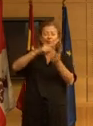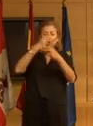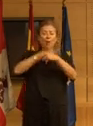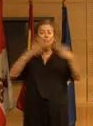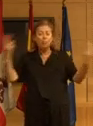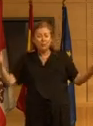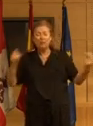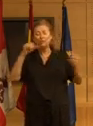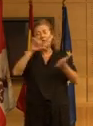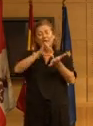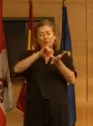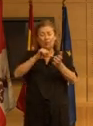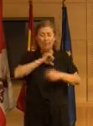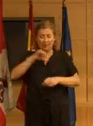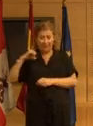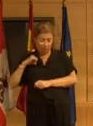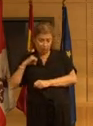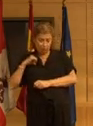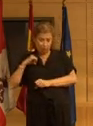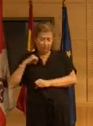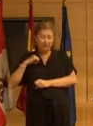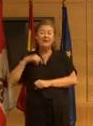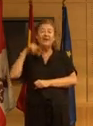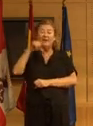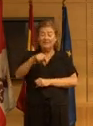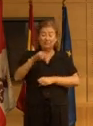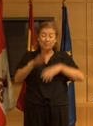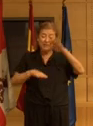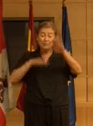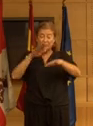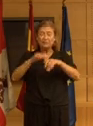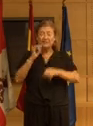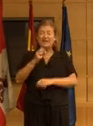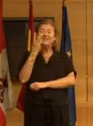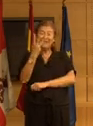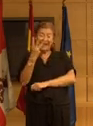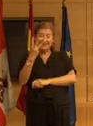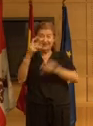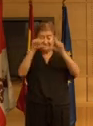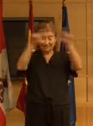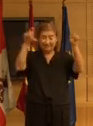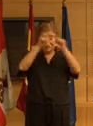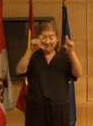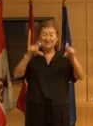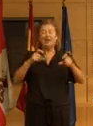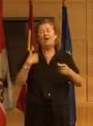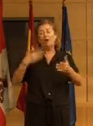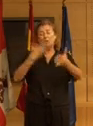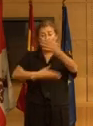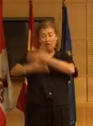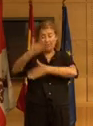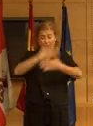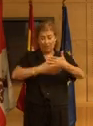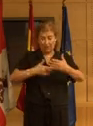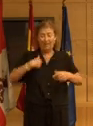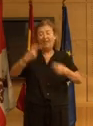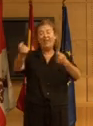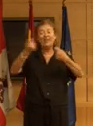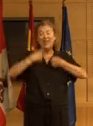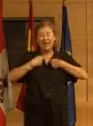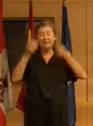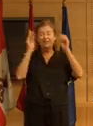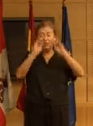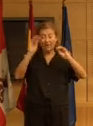públicos como centros privados. En este proceso han sido 3 las entidades que han colaborado proporcionando la